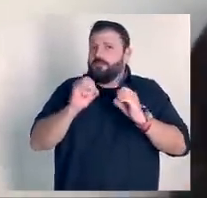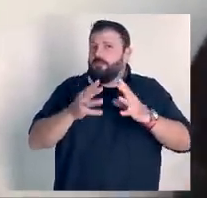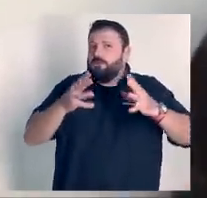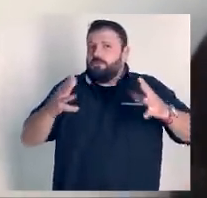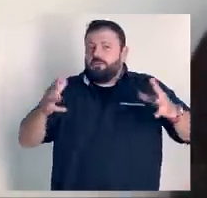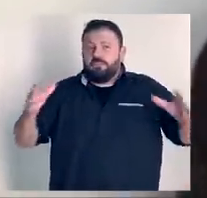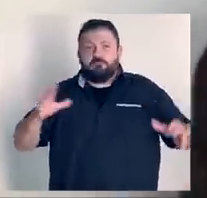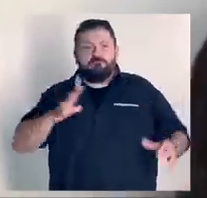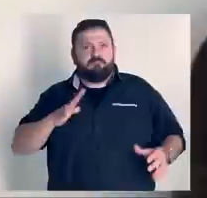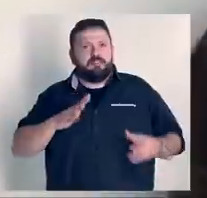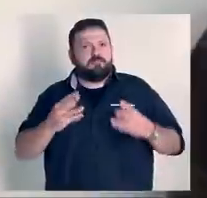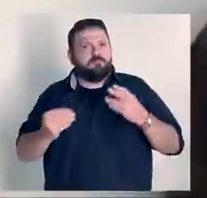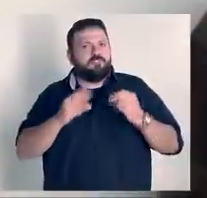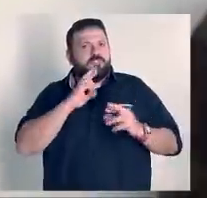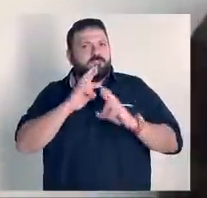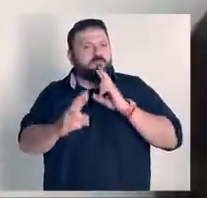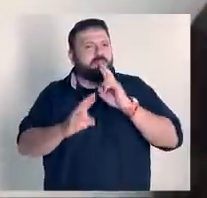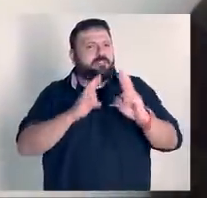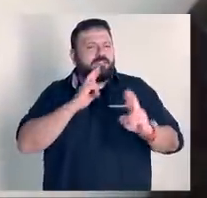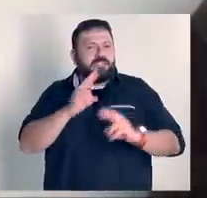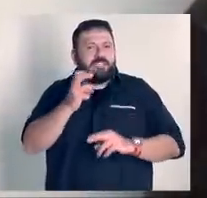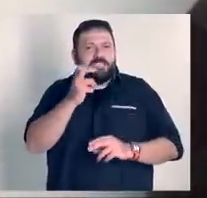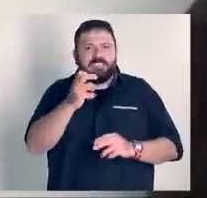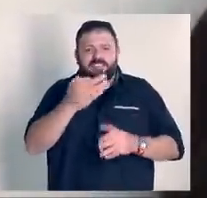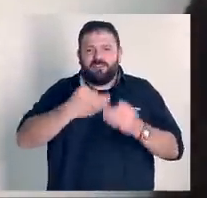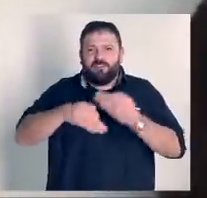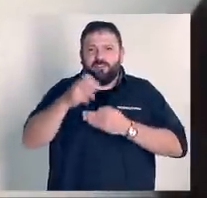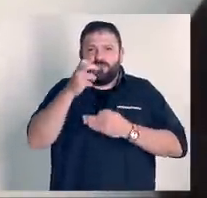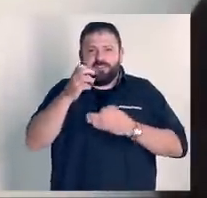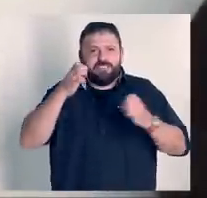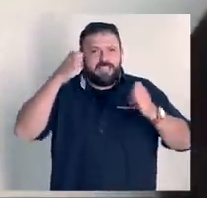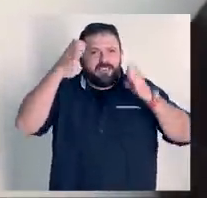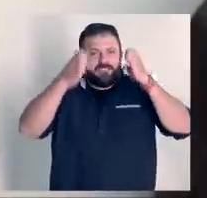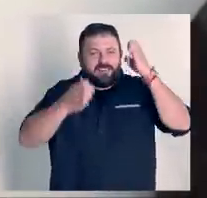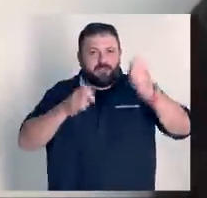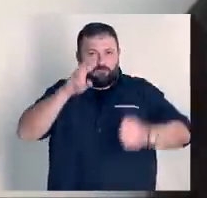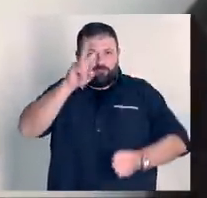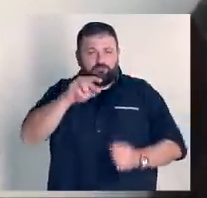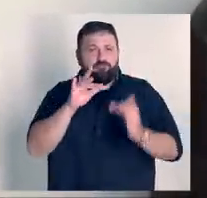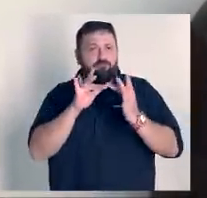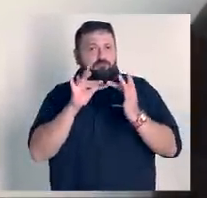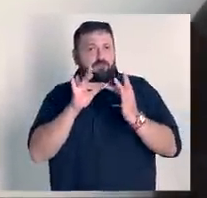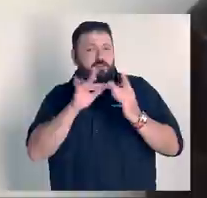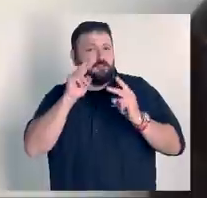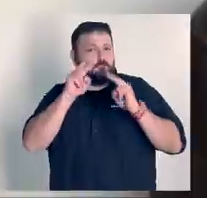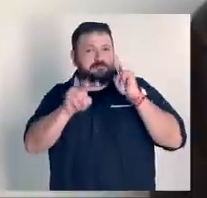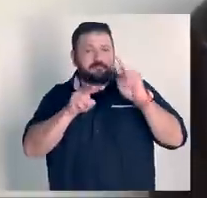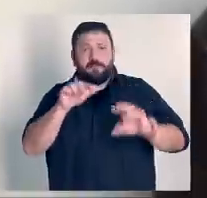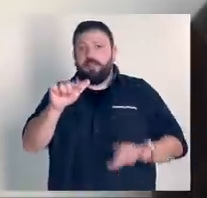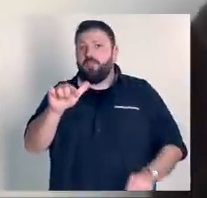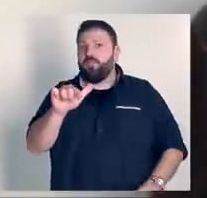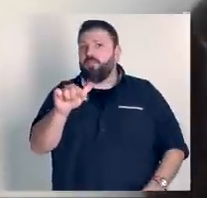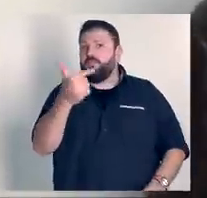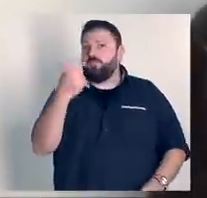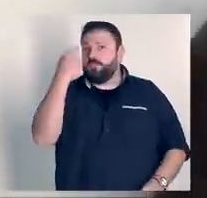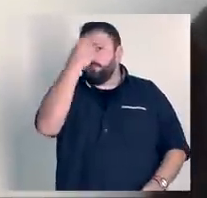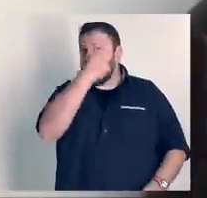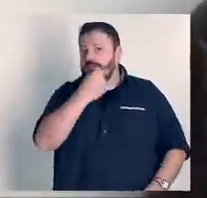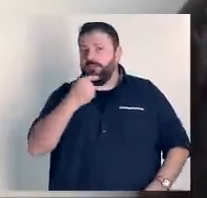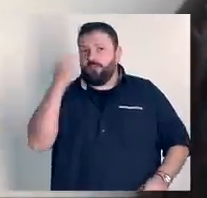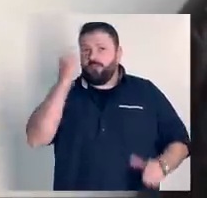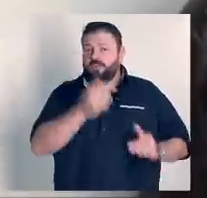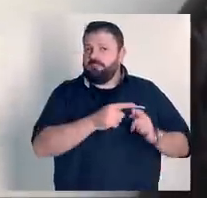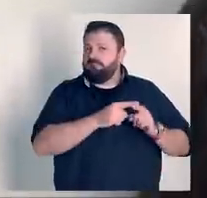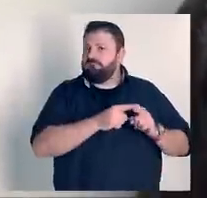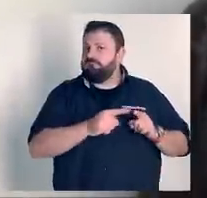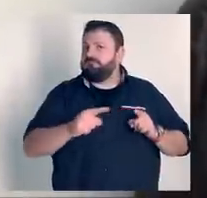el entusiasmo que se ha generado alrededor de este evento que vamos a tener virtual. Van a ser 12 horas continuas para que ustedes